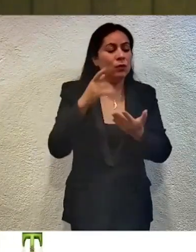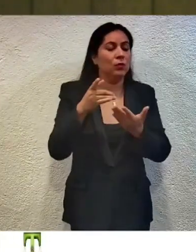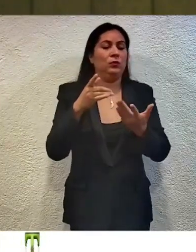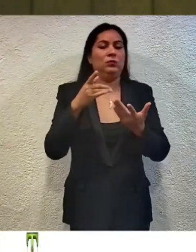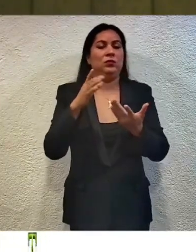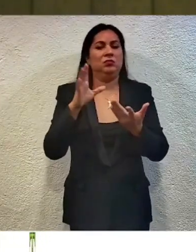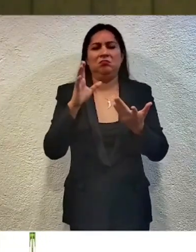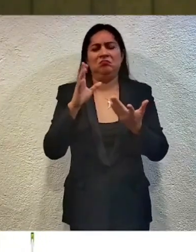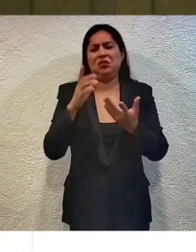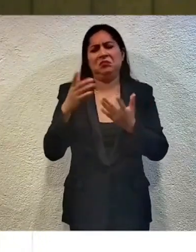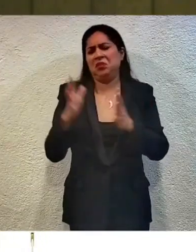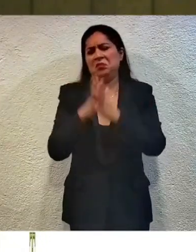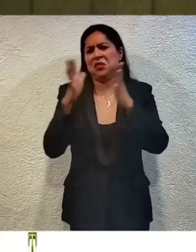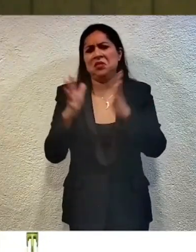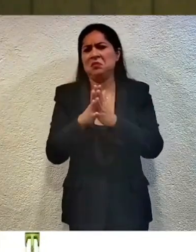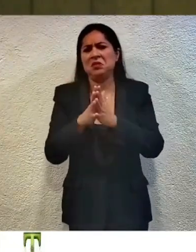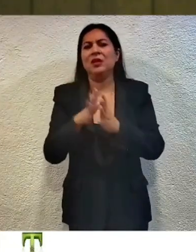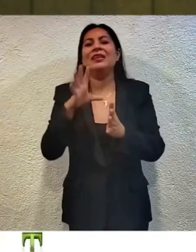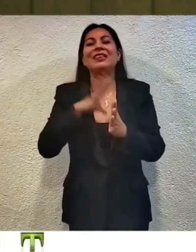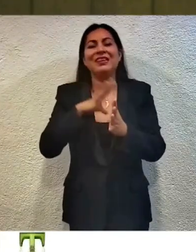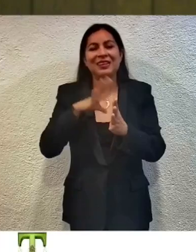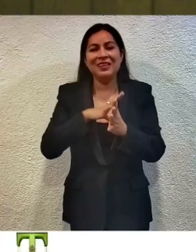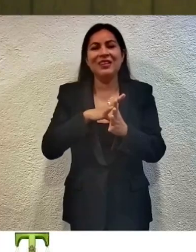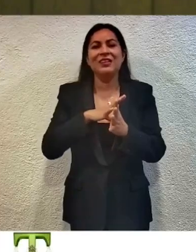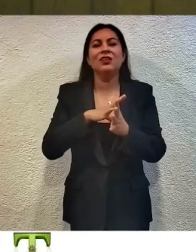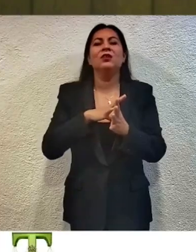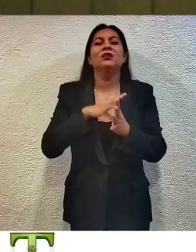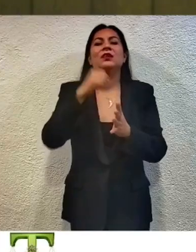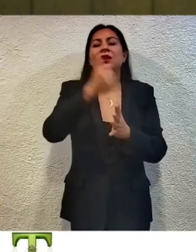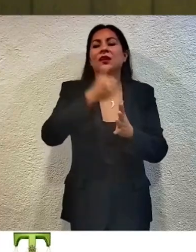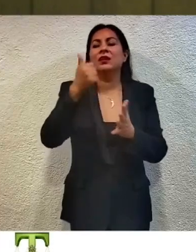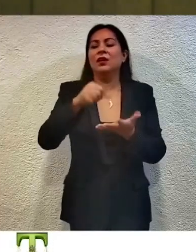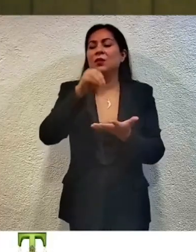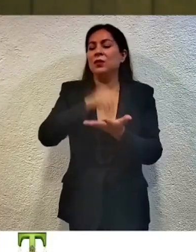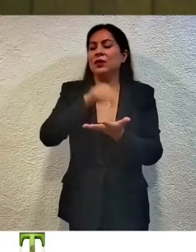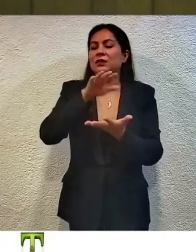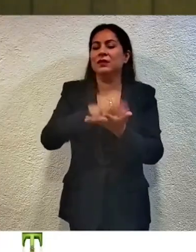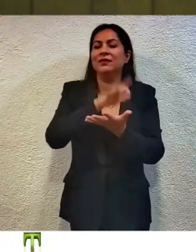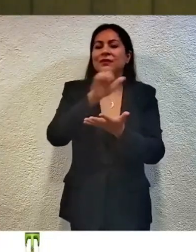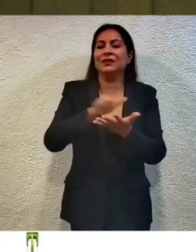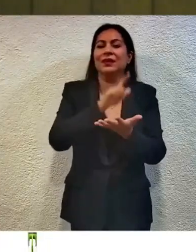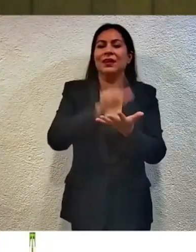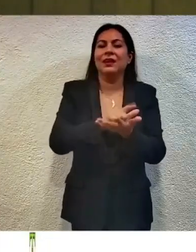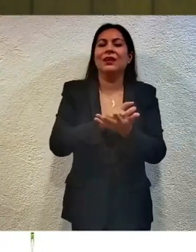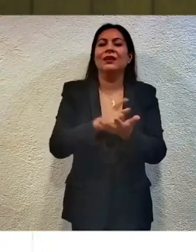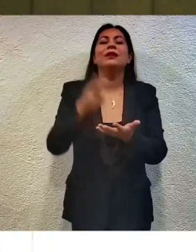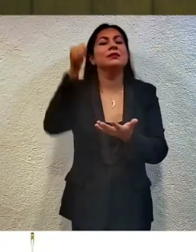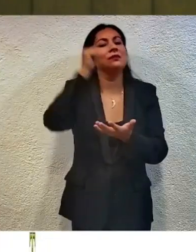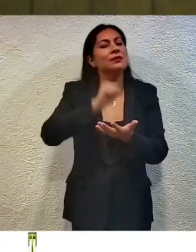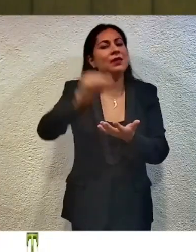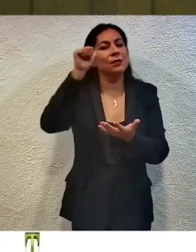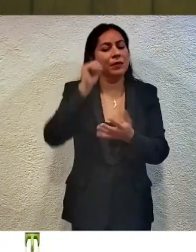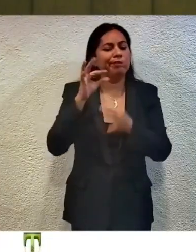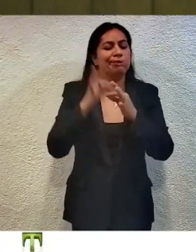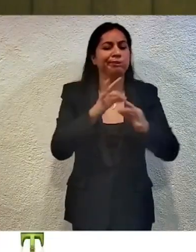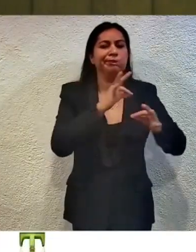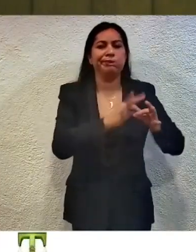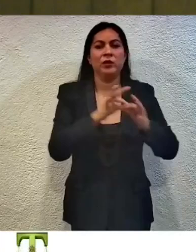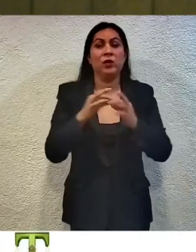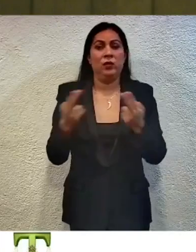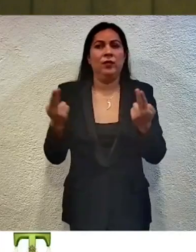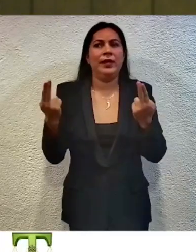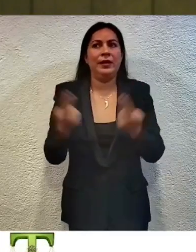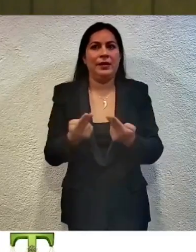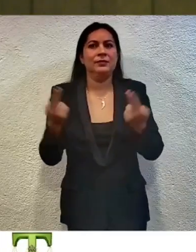popular, teniendo las calidades que establezca la ley, siempre que cumplan con los